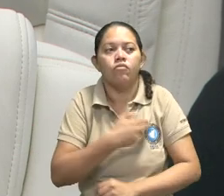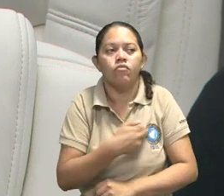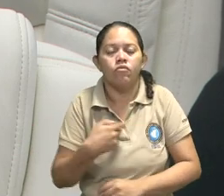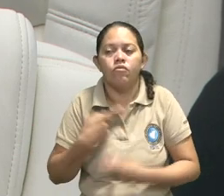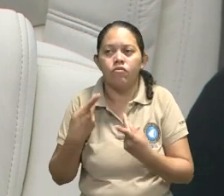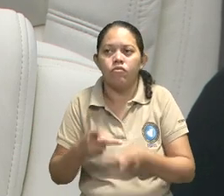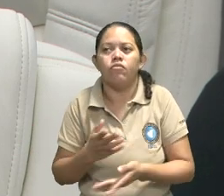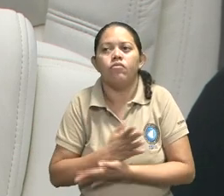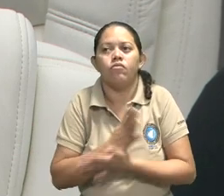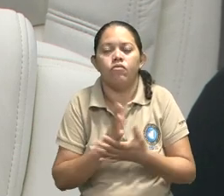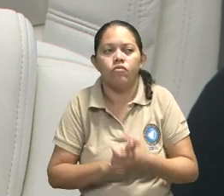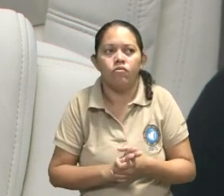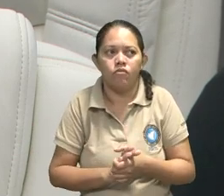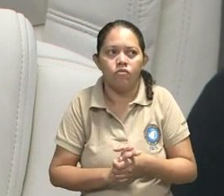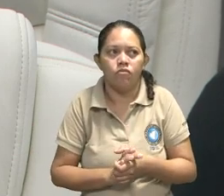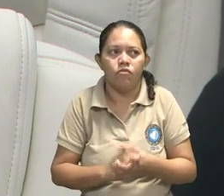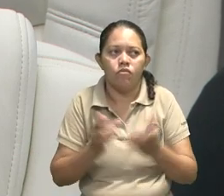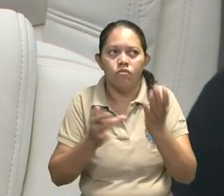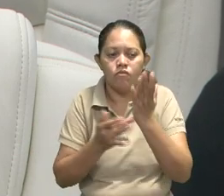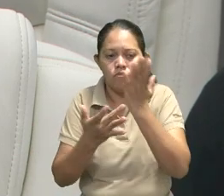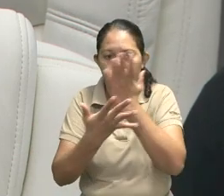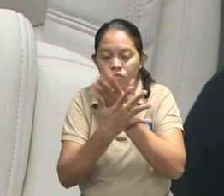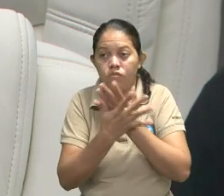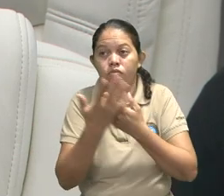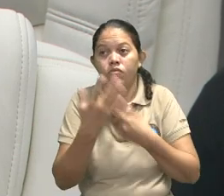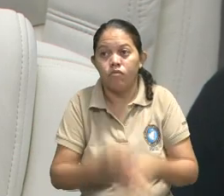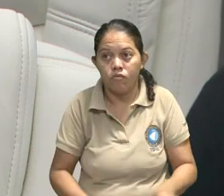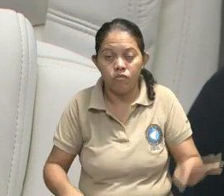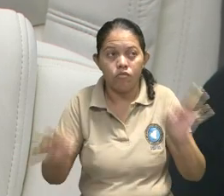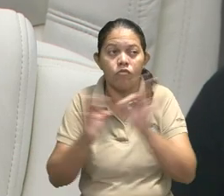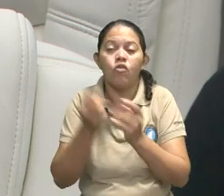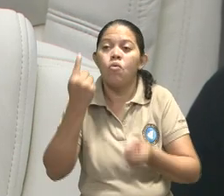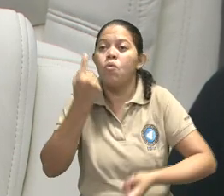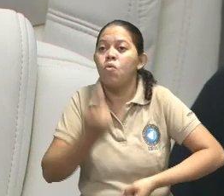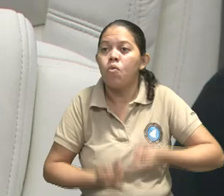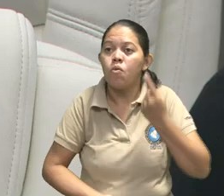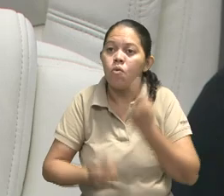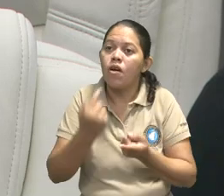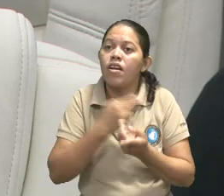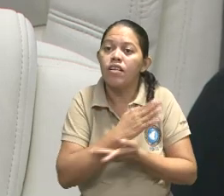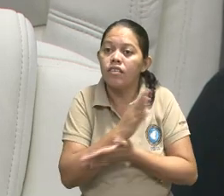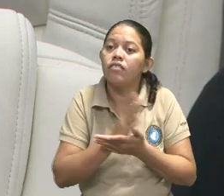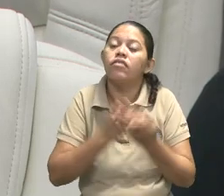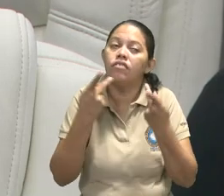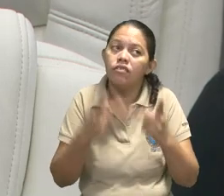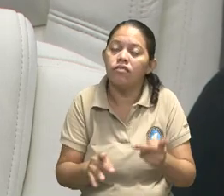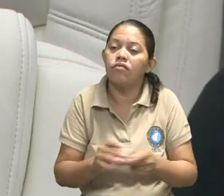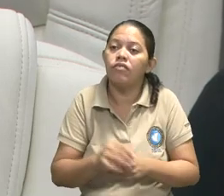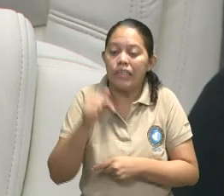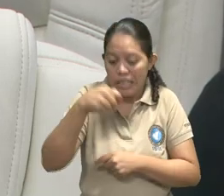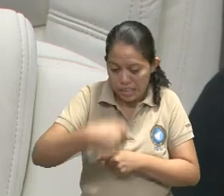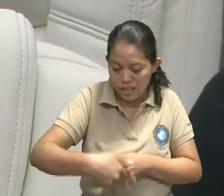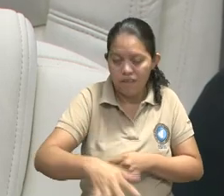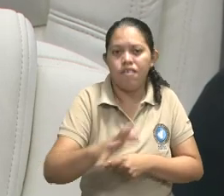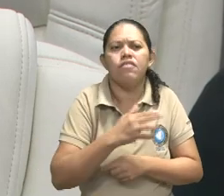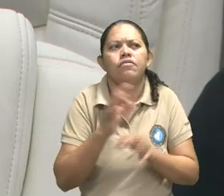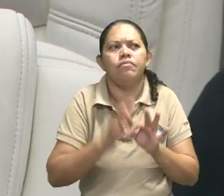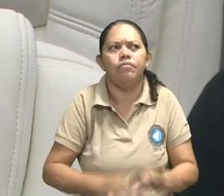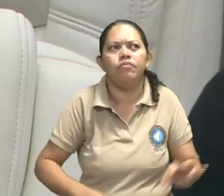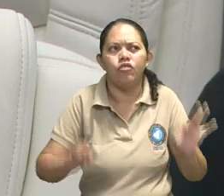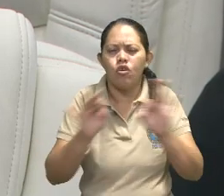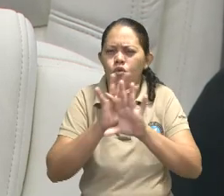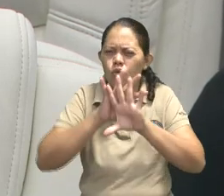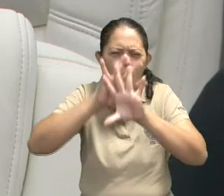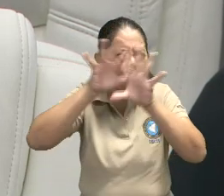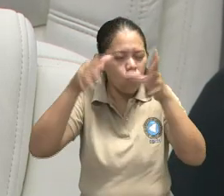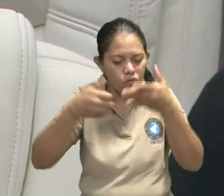vinculada estrechamente con los avances tecnológicos, lo cual ha significado y actualmente significa todo